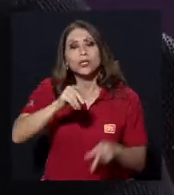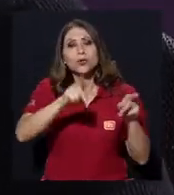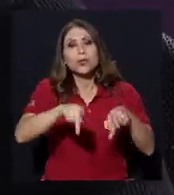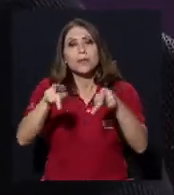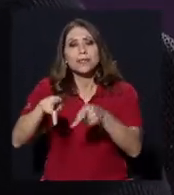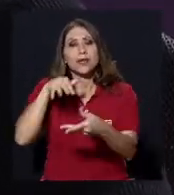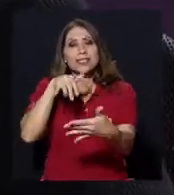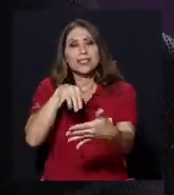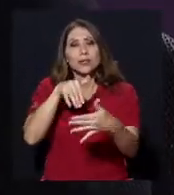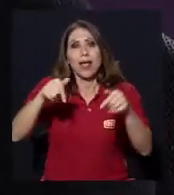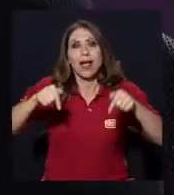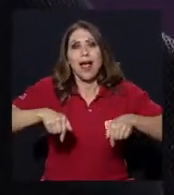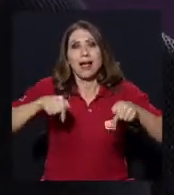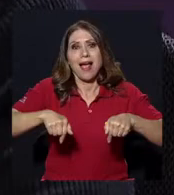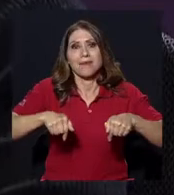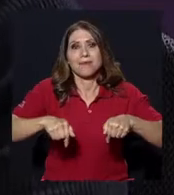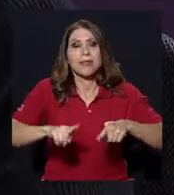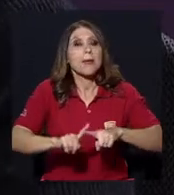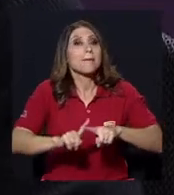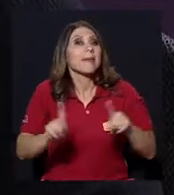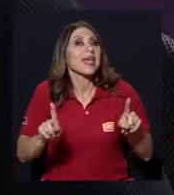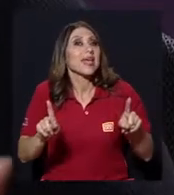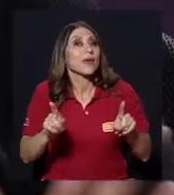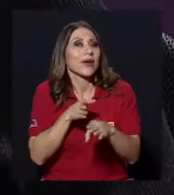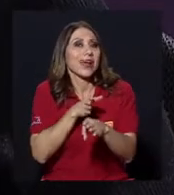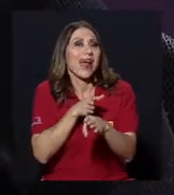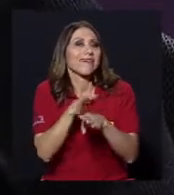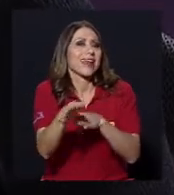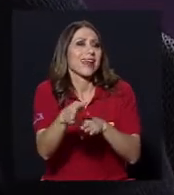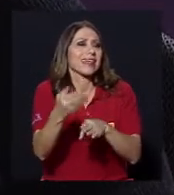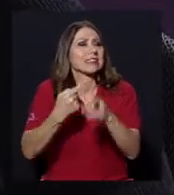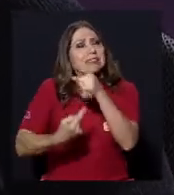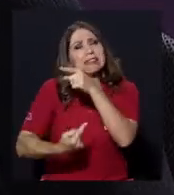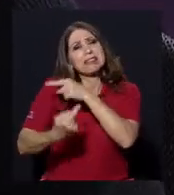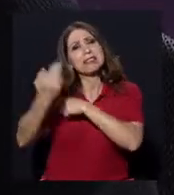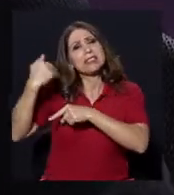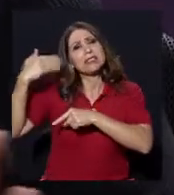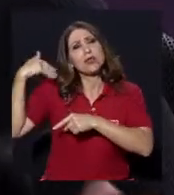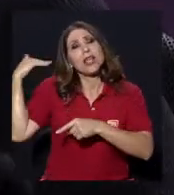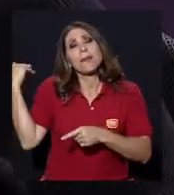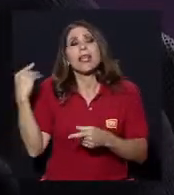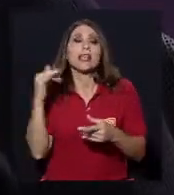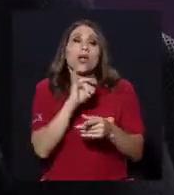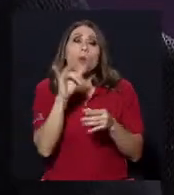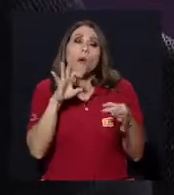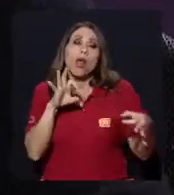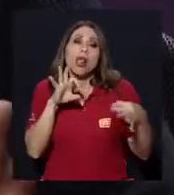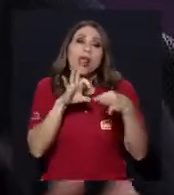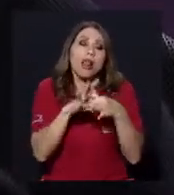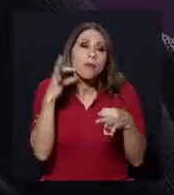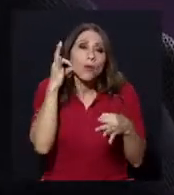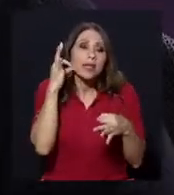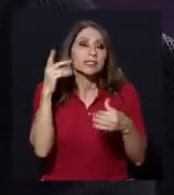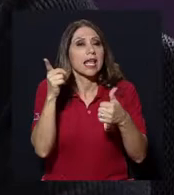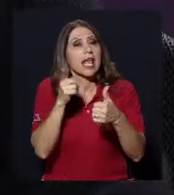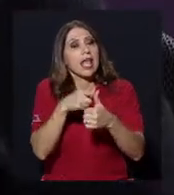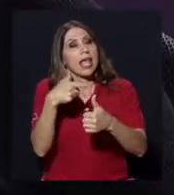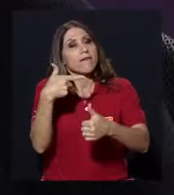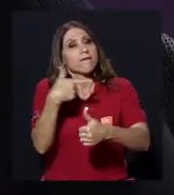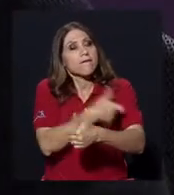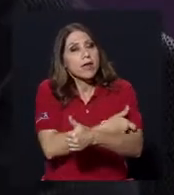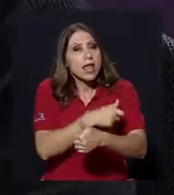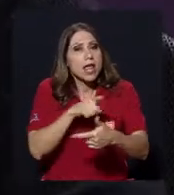estudian acá, pero en las carreras históricamente asignadas a las mujeres, ¿verdad? En las carreras de cuidado, en enfermería,